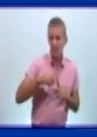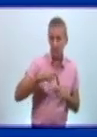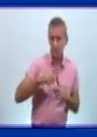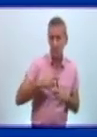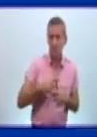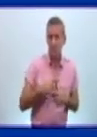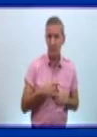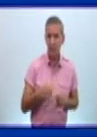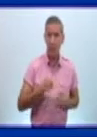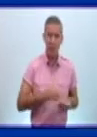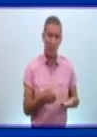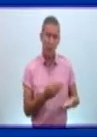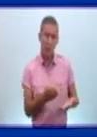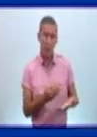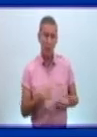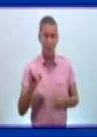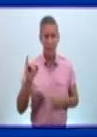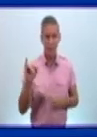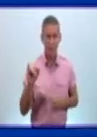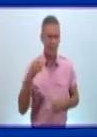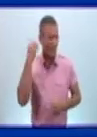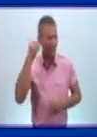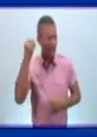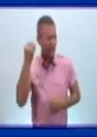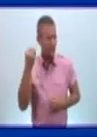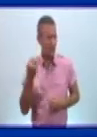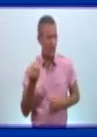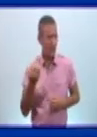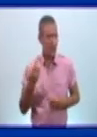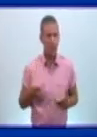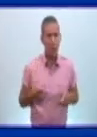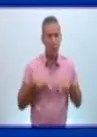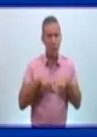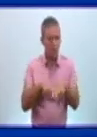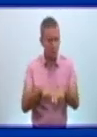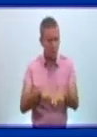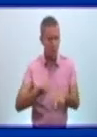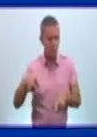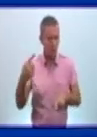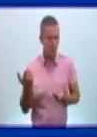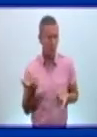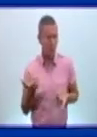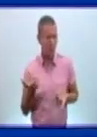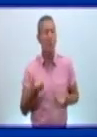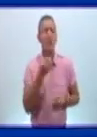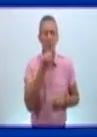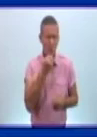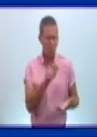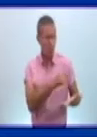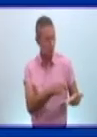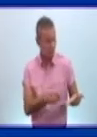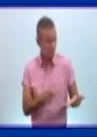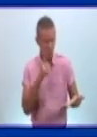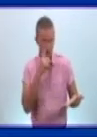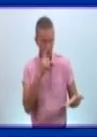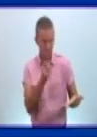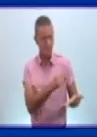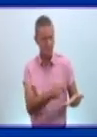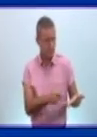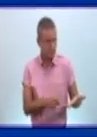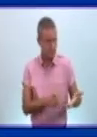este concepto, sino que lo analicemos de forma conjunta y posteriormente ustedes pueden tomar nota en sus